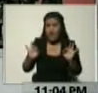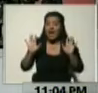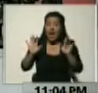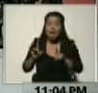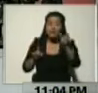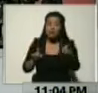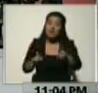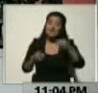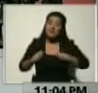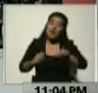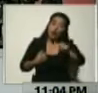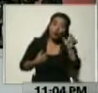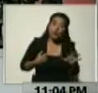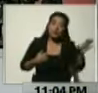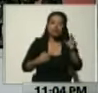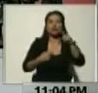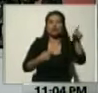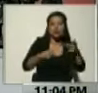aquí.